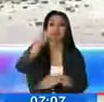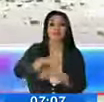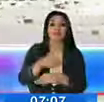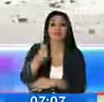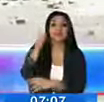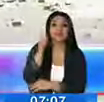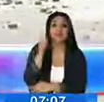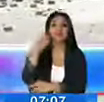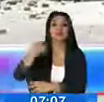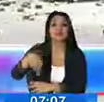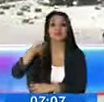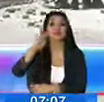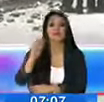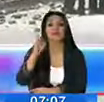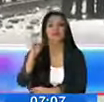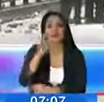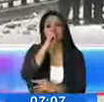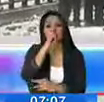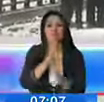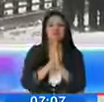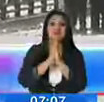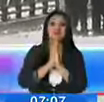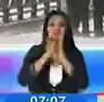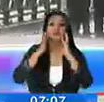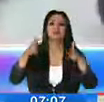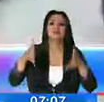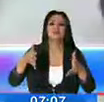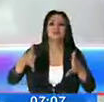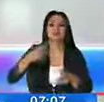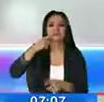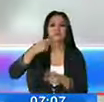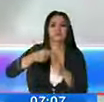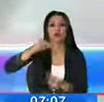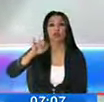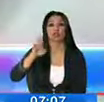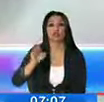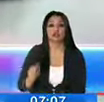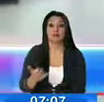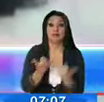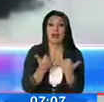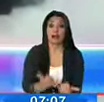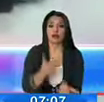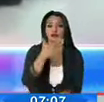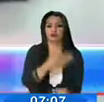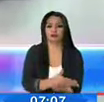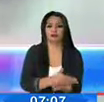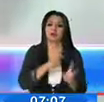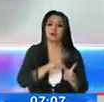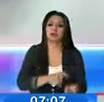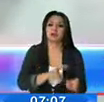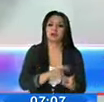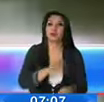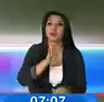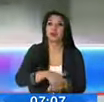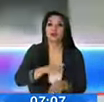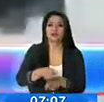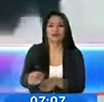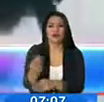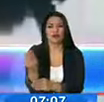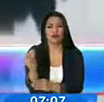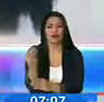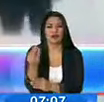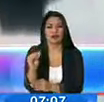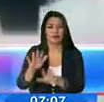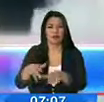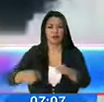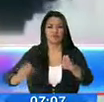20 de junio, solicitando que el profesor José Camacho, quien está siendo investigado por presuntamente castigar a unos